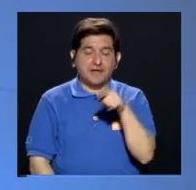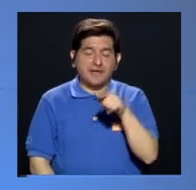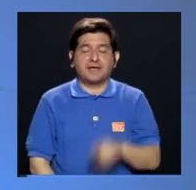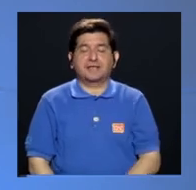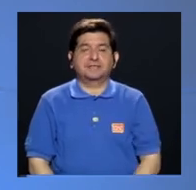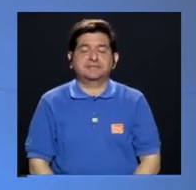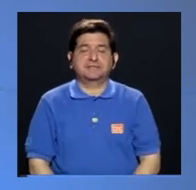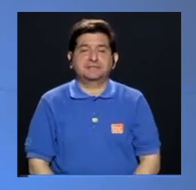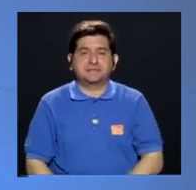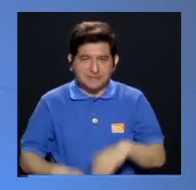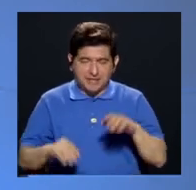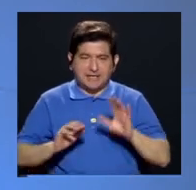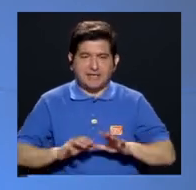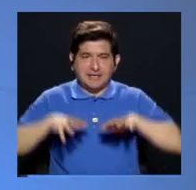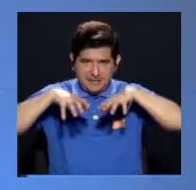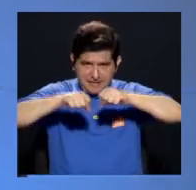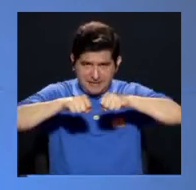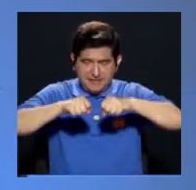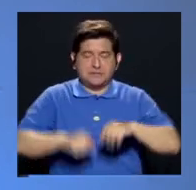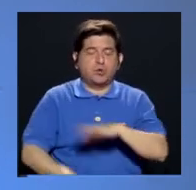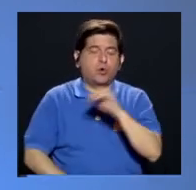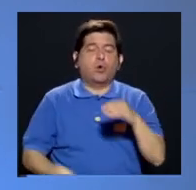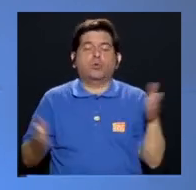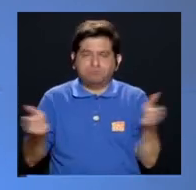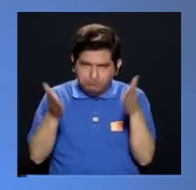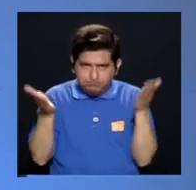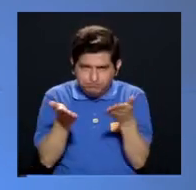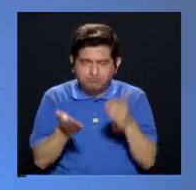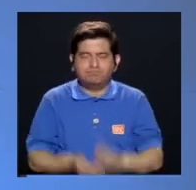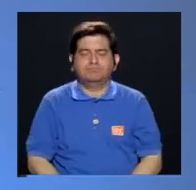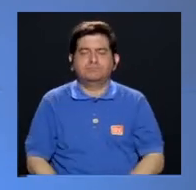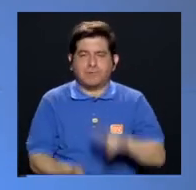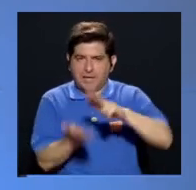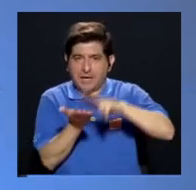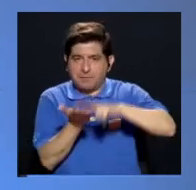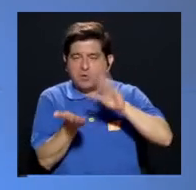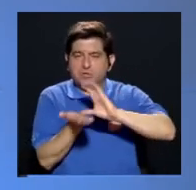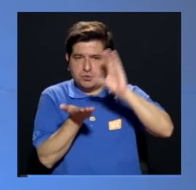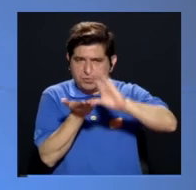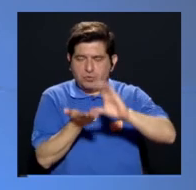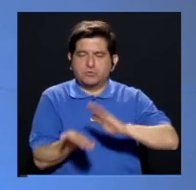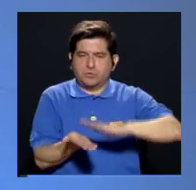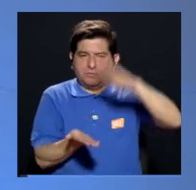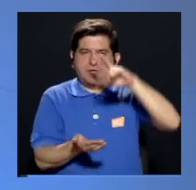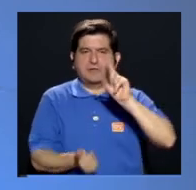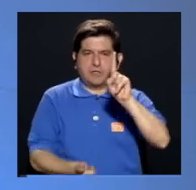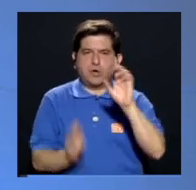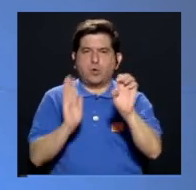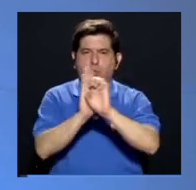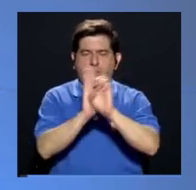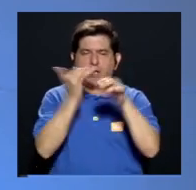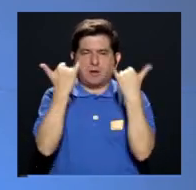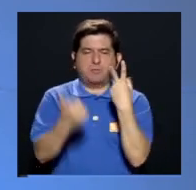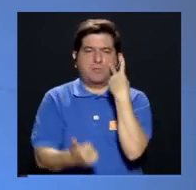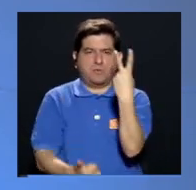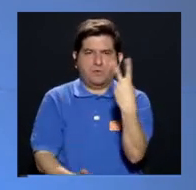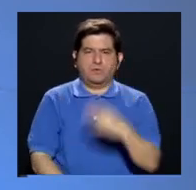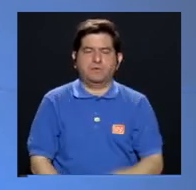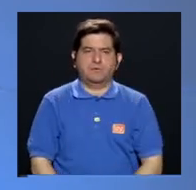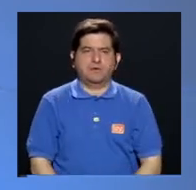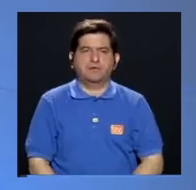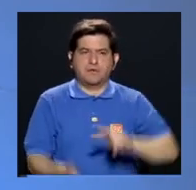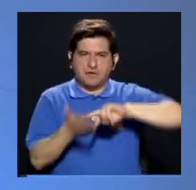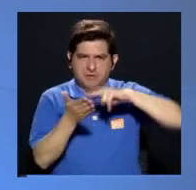promoción aumente. Y ahora veremos un ejemplo precisamente